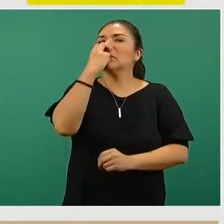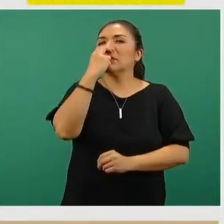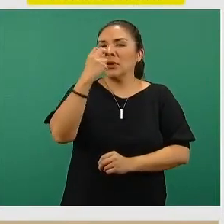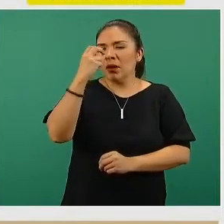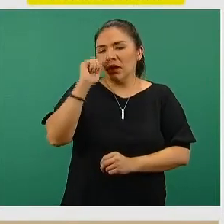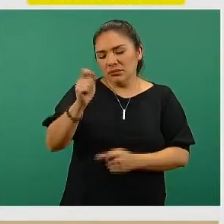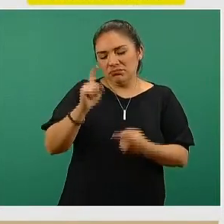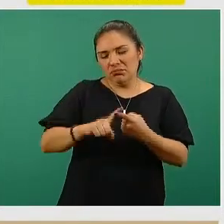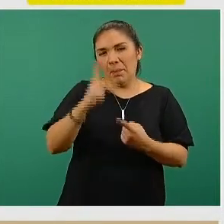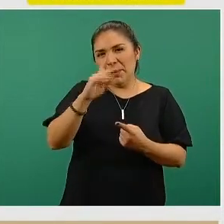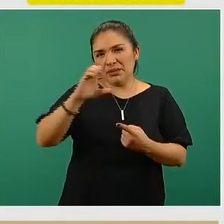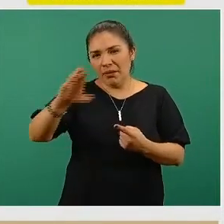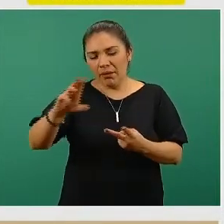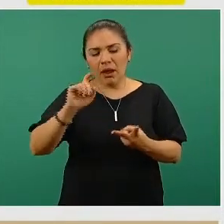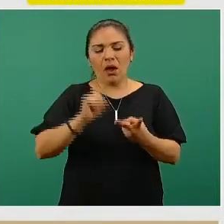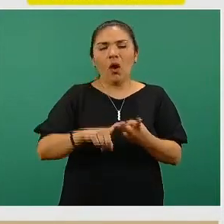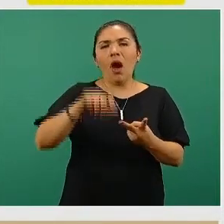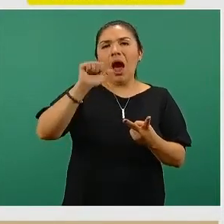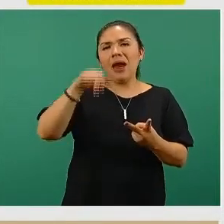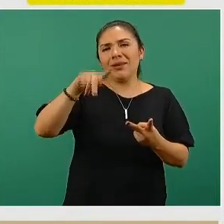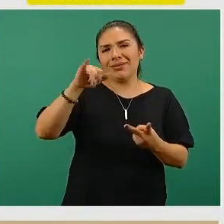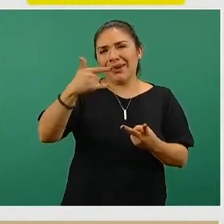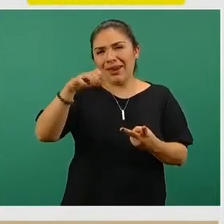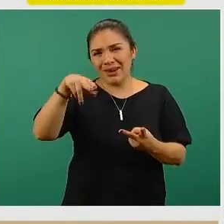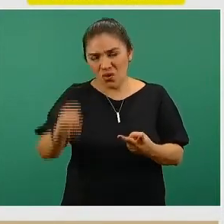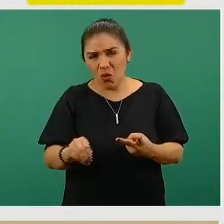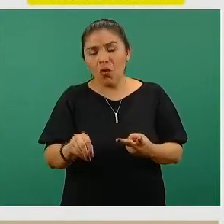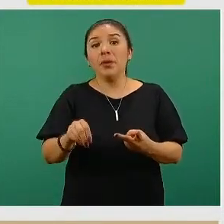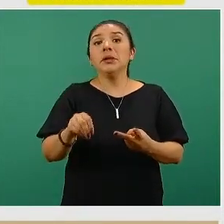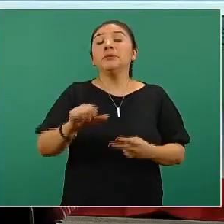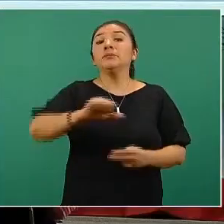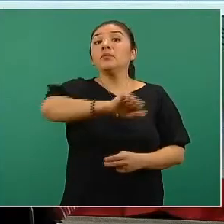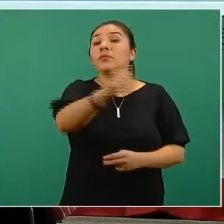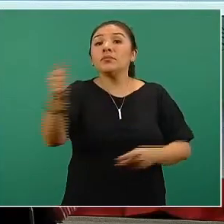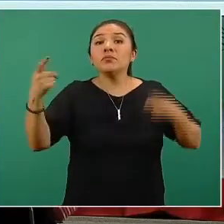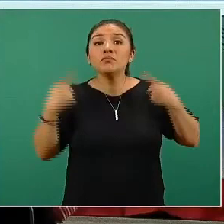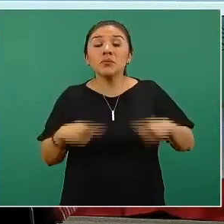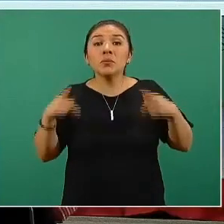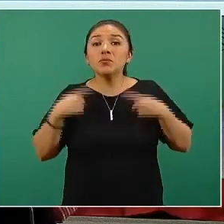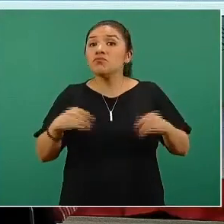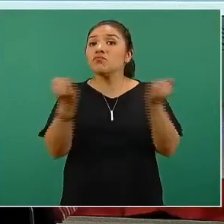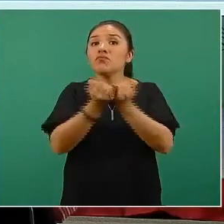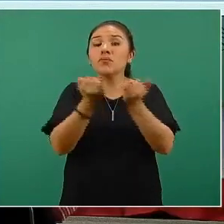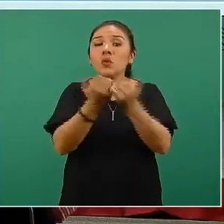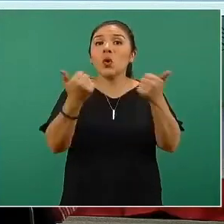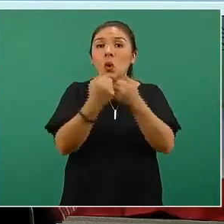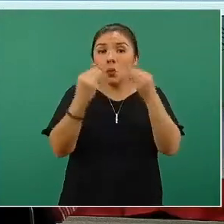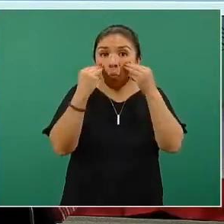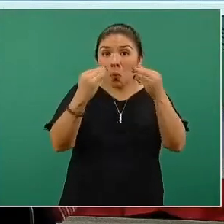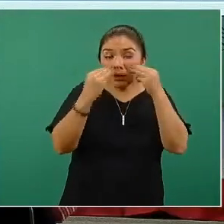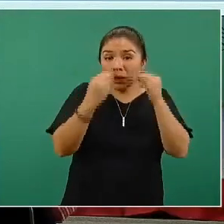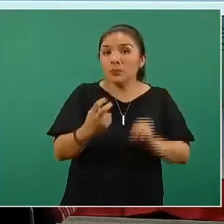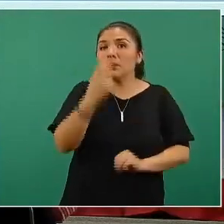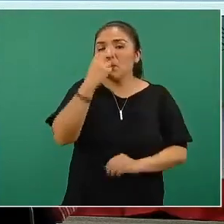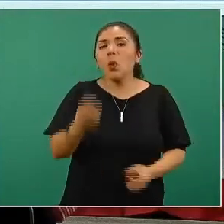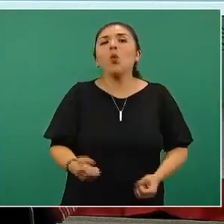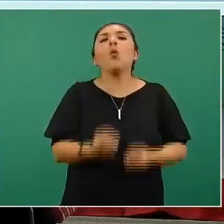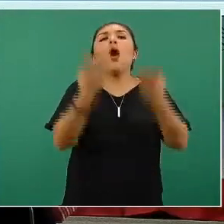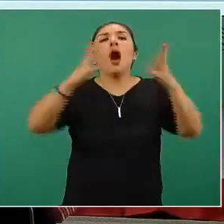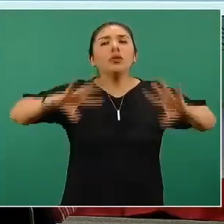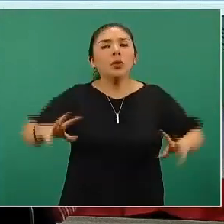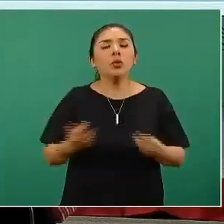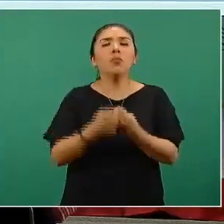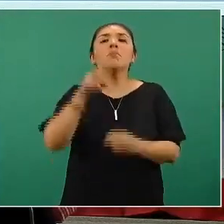o de PCR o antigénicas, y aquellos que se les tomó una muestra, cuántos de ellos